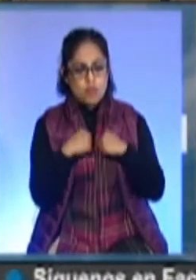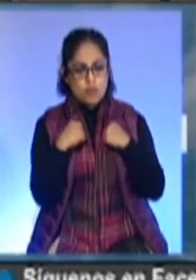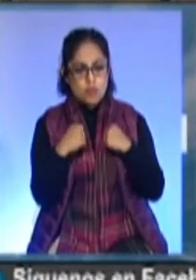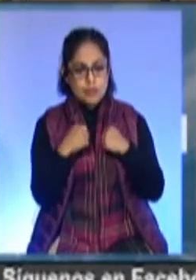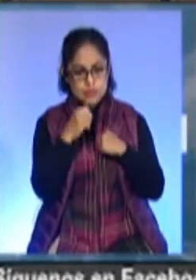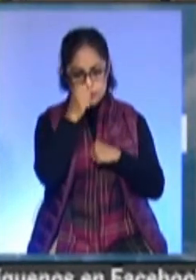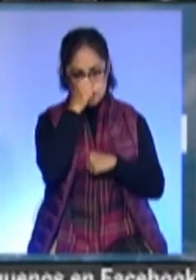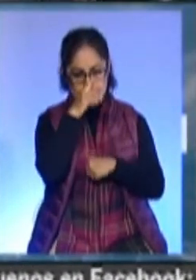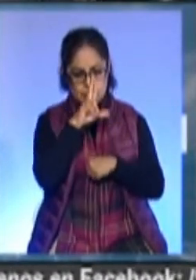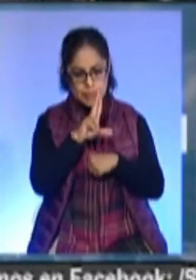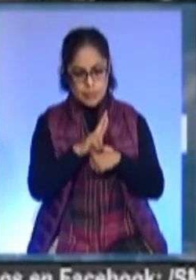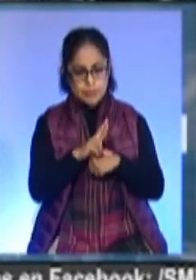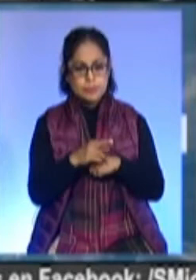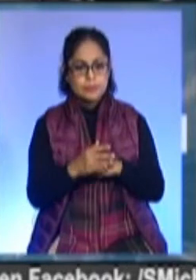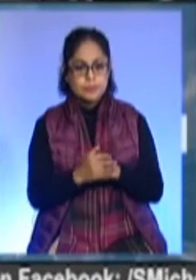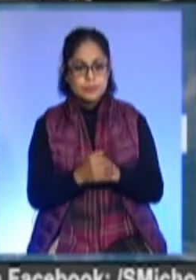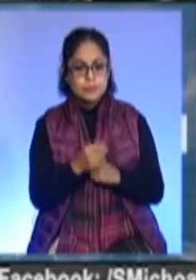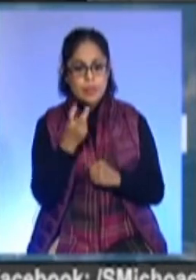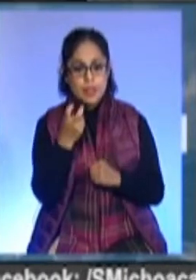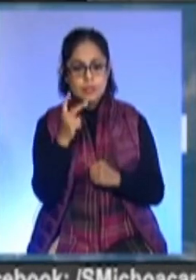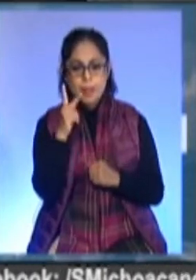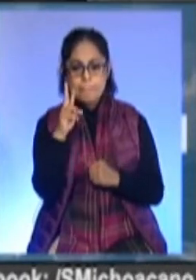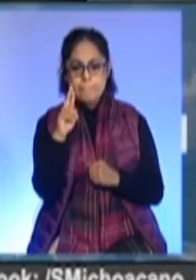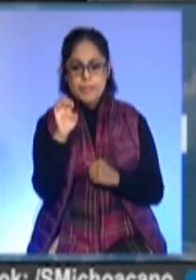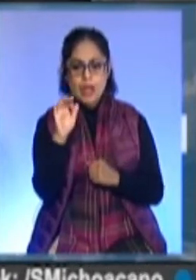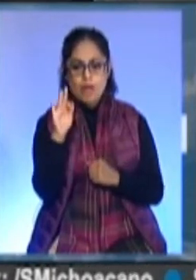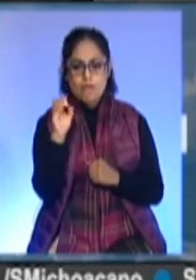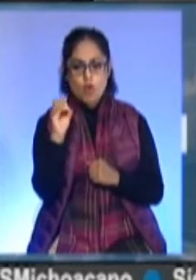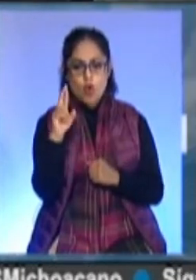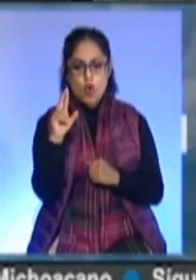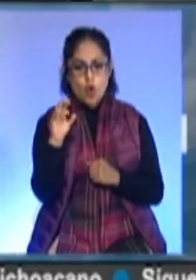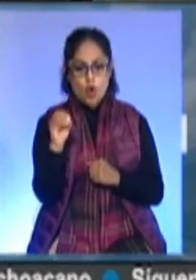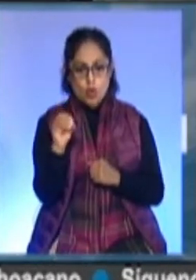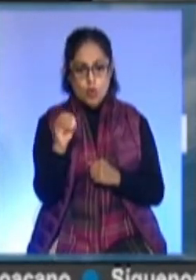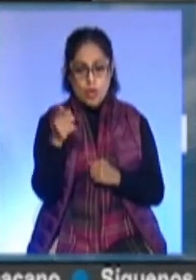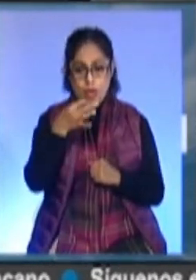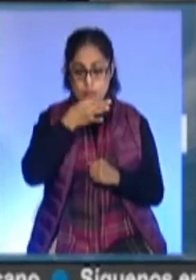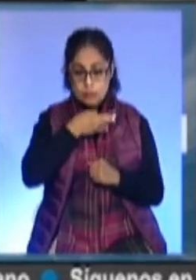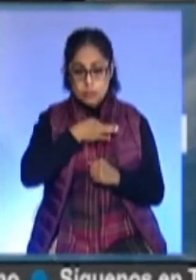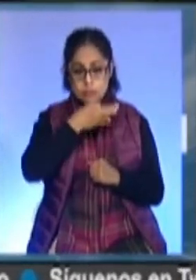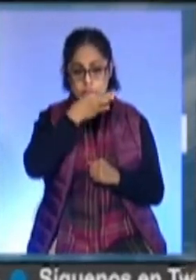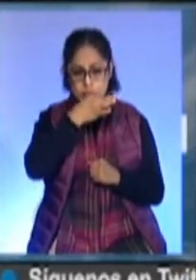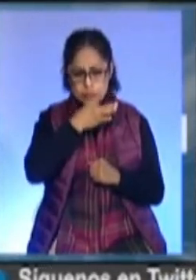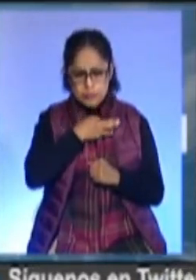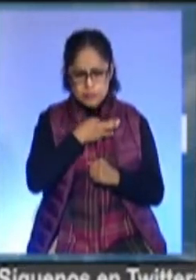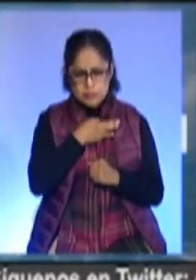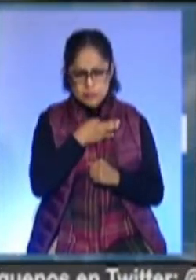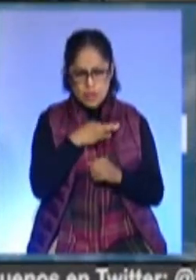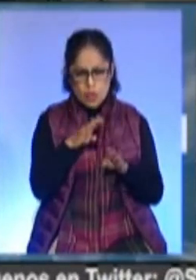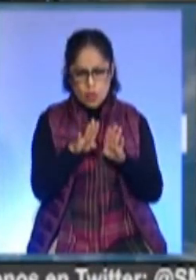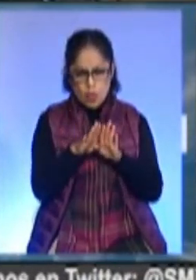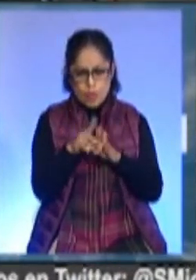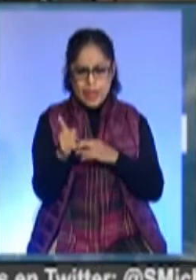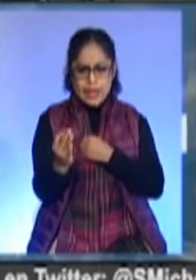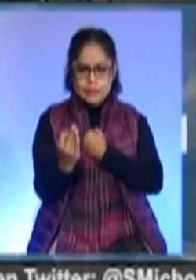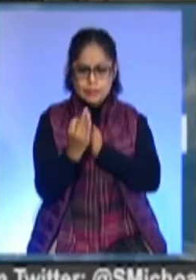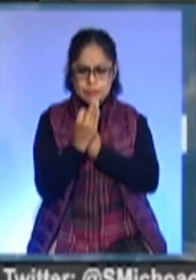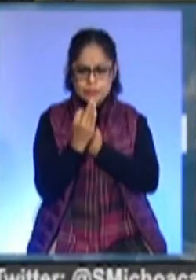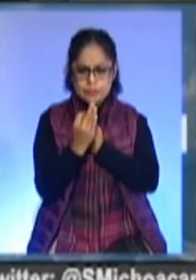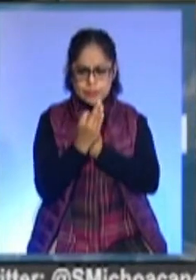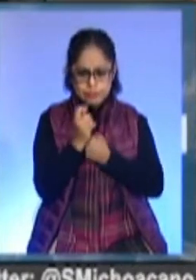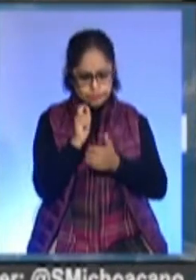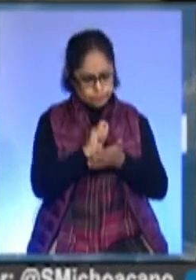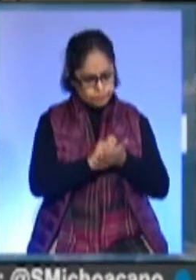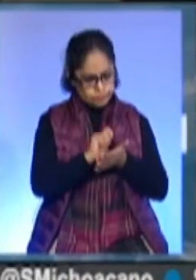Secretaría. En este preforo nos dieron una gama de insumos que nos permiten afinar ese